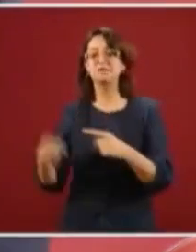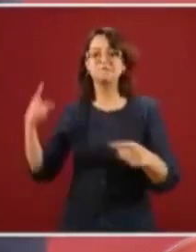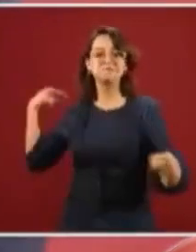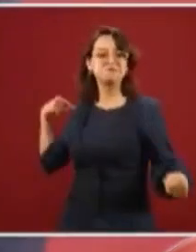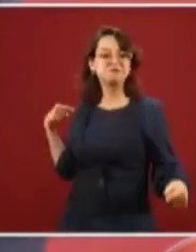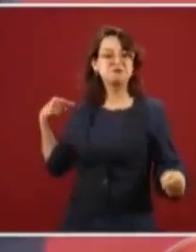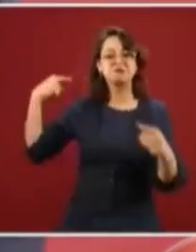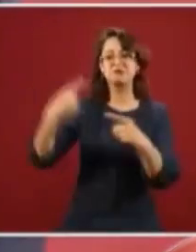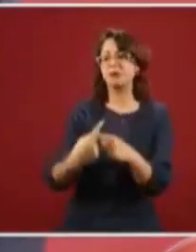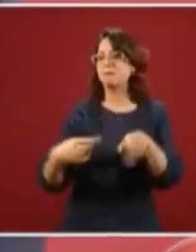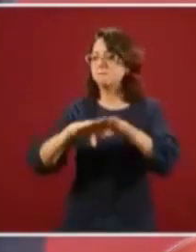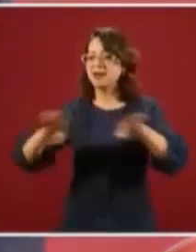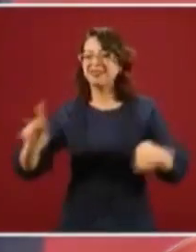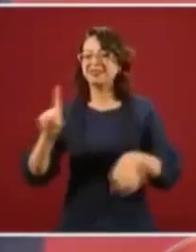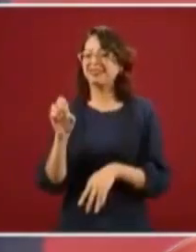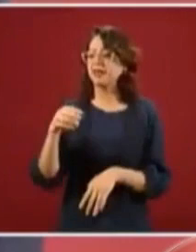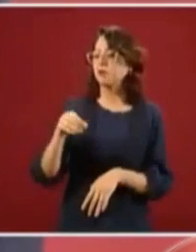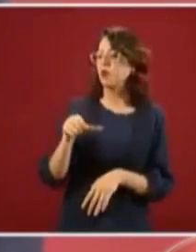democracia en México,